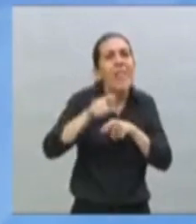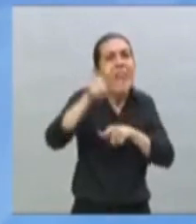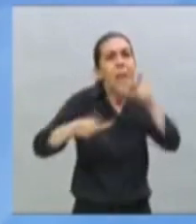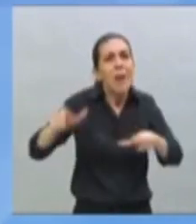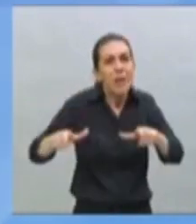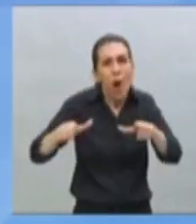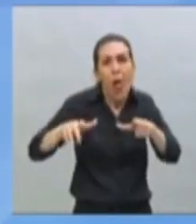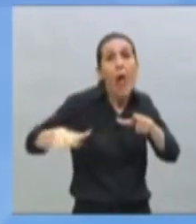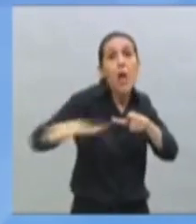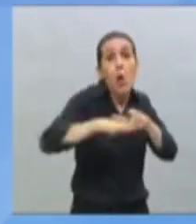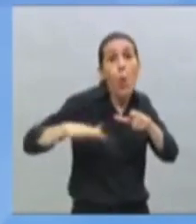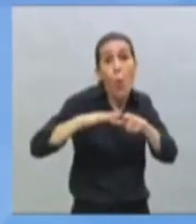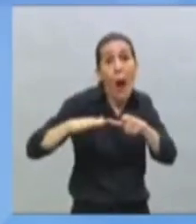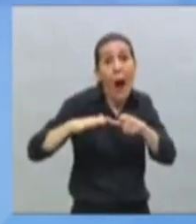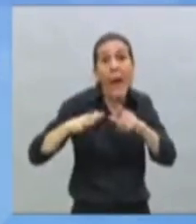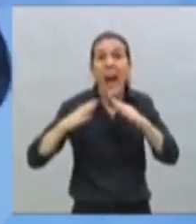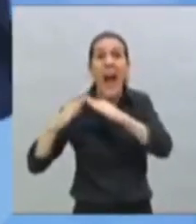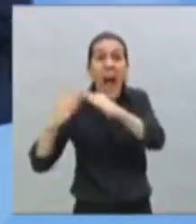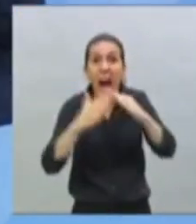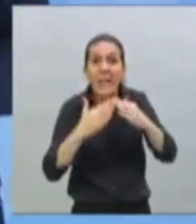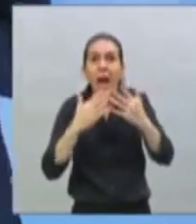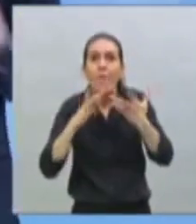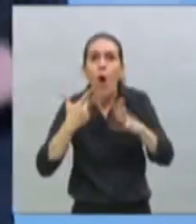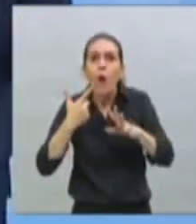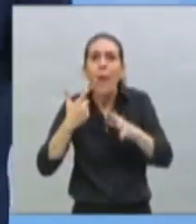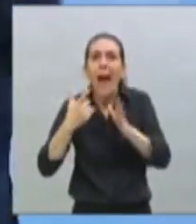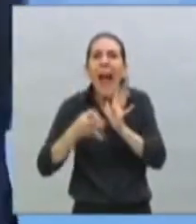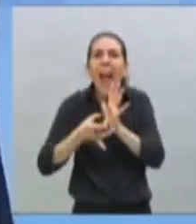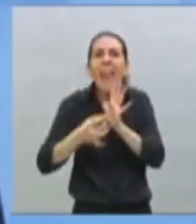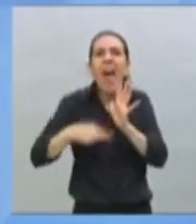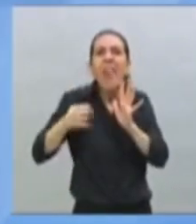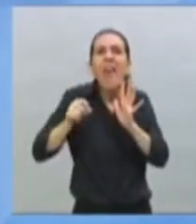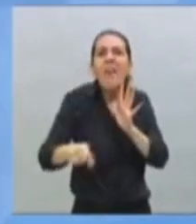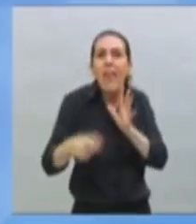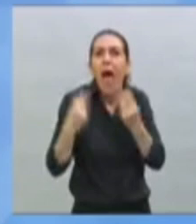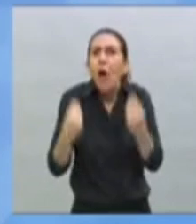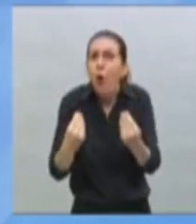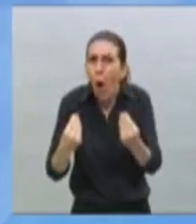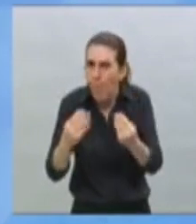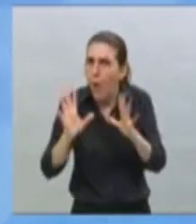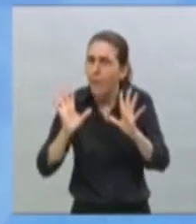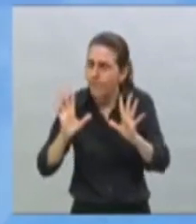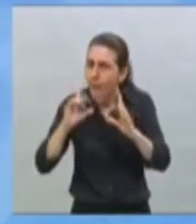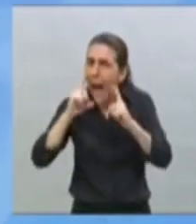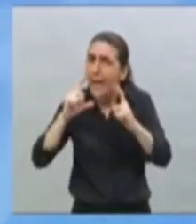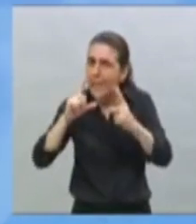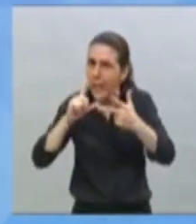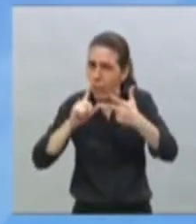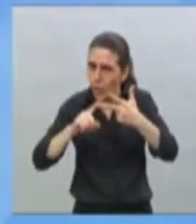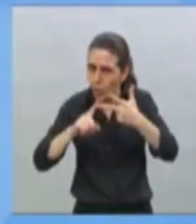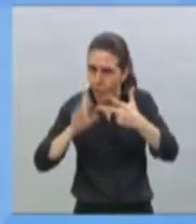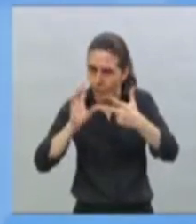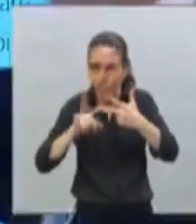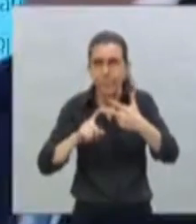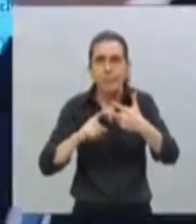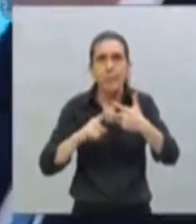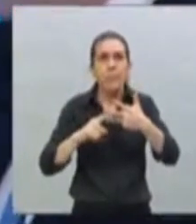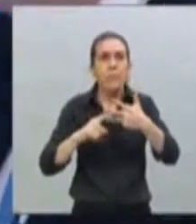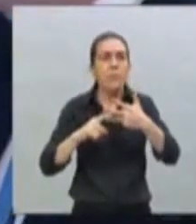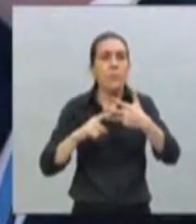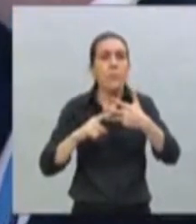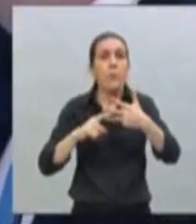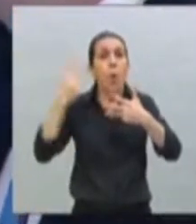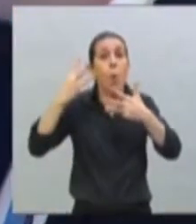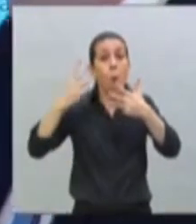las condiciones de vivienda en que esa zona está hoy en día expuesta.